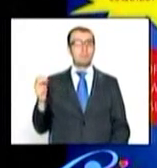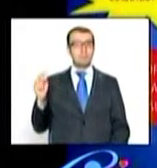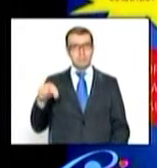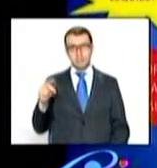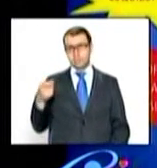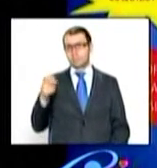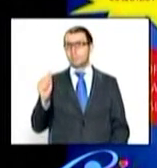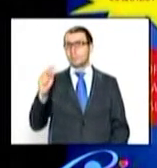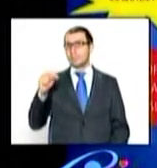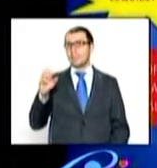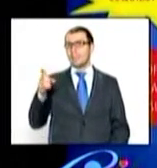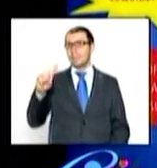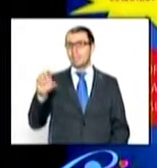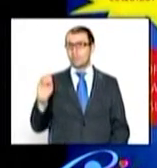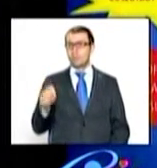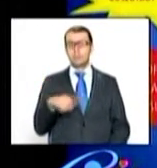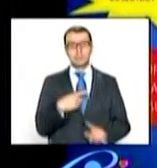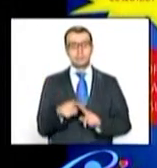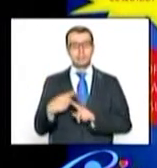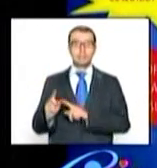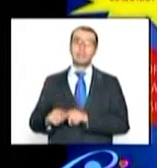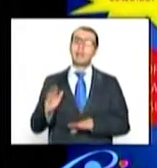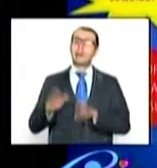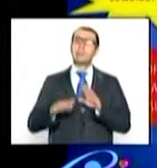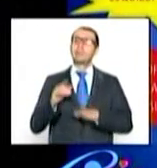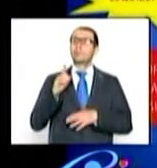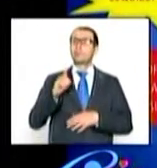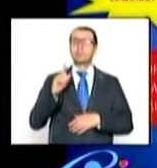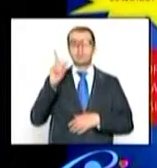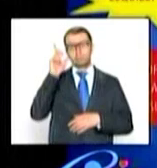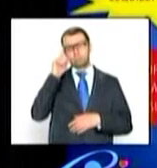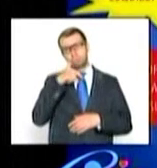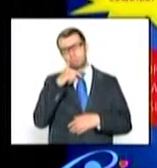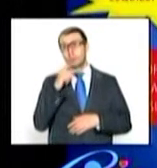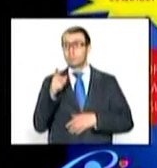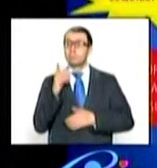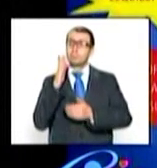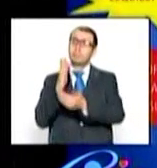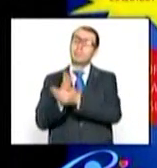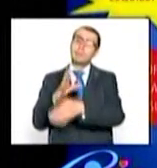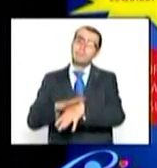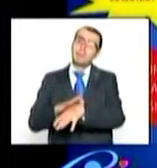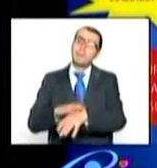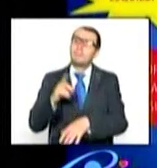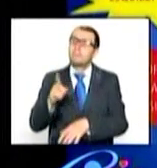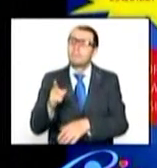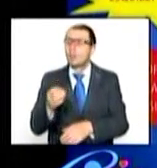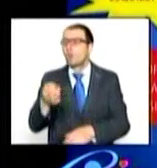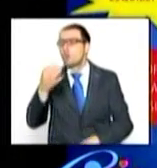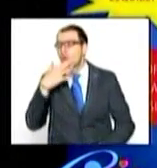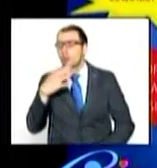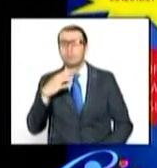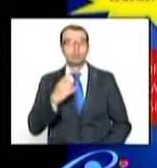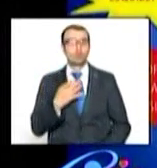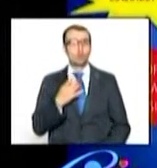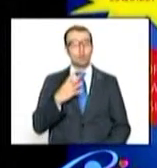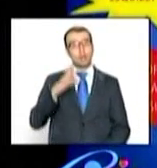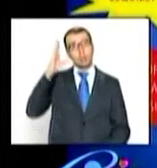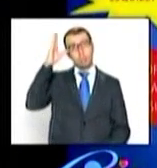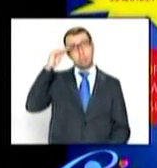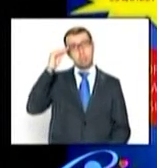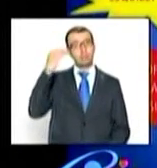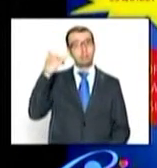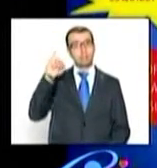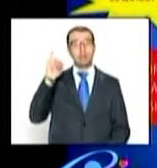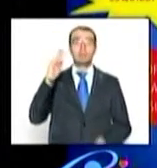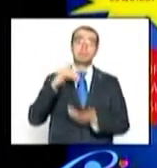este tipo de síntomas. Y lo más triste es que tú vas al médico y lo que te van a decir es toma acetaminofén, toma ibuprofeno, bueno, naproxeno, y en realidad no se está